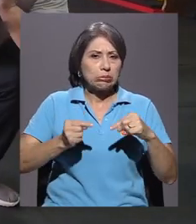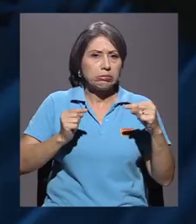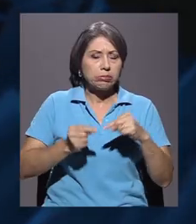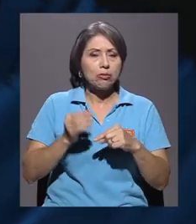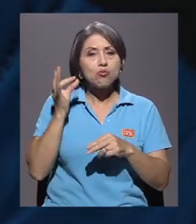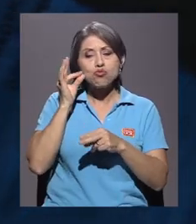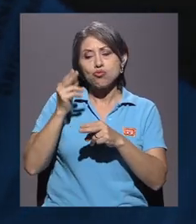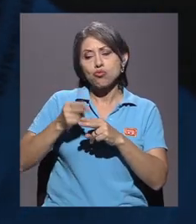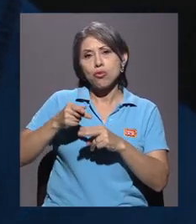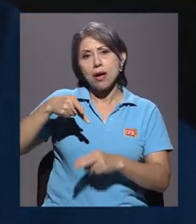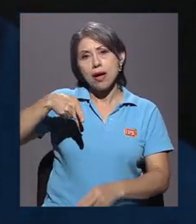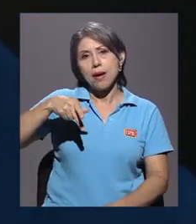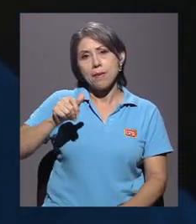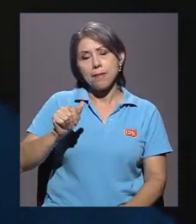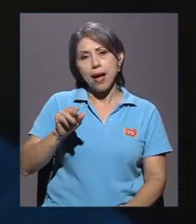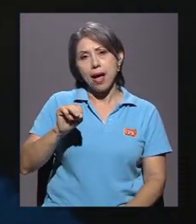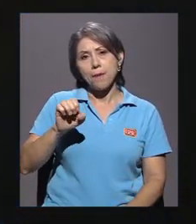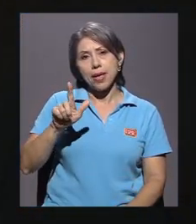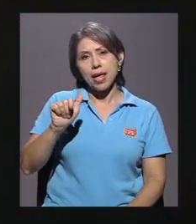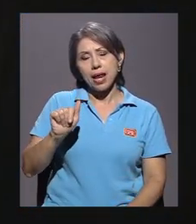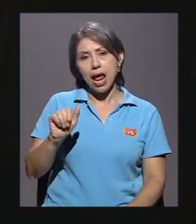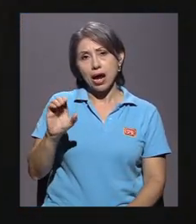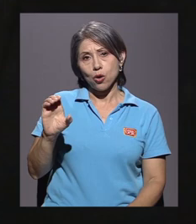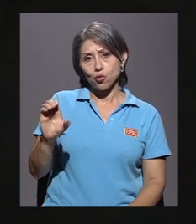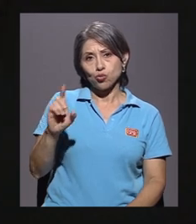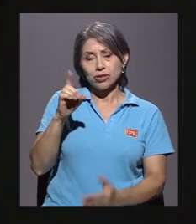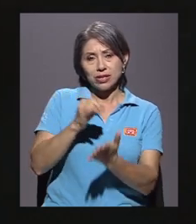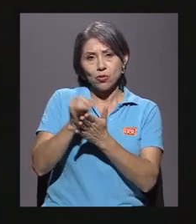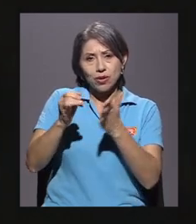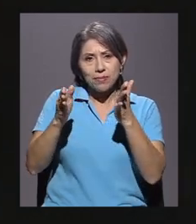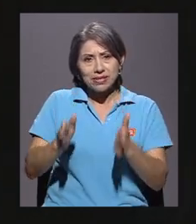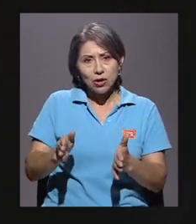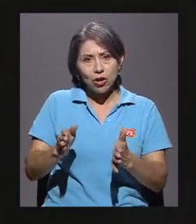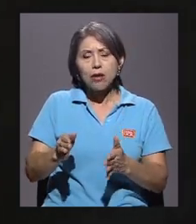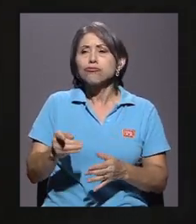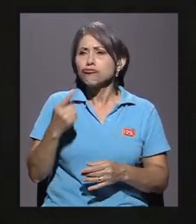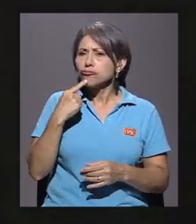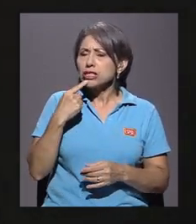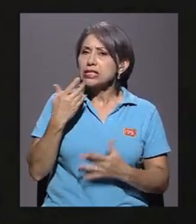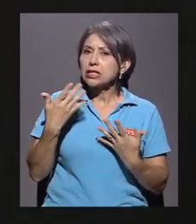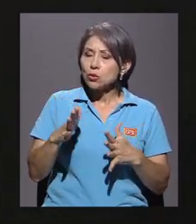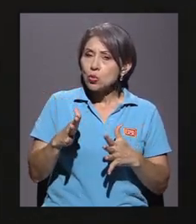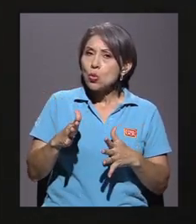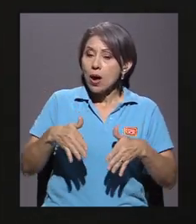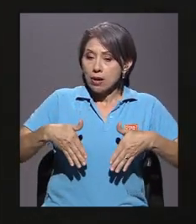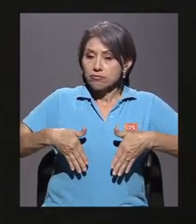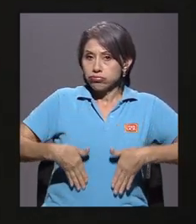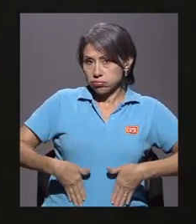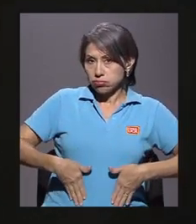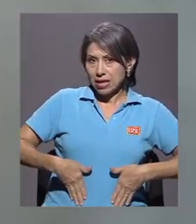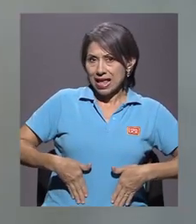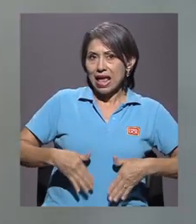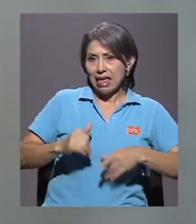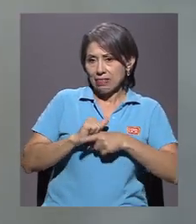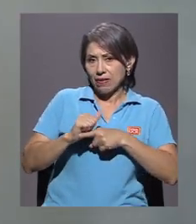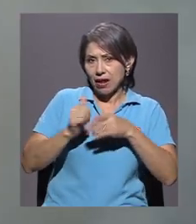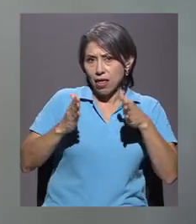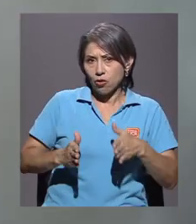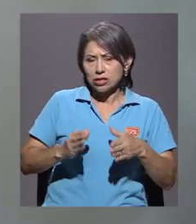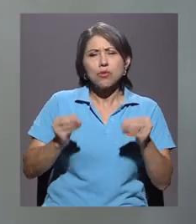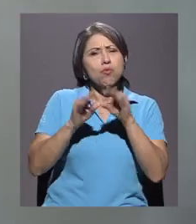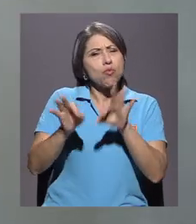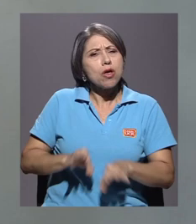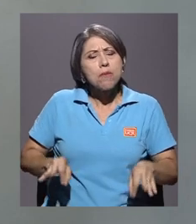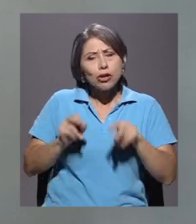Pamela Cusi, una de las investigadoras, reconoce que el acompañamiento adecuado de los entrenadores es muy importante para